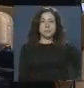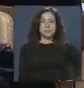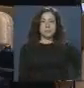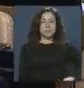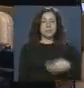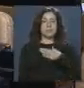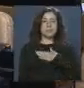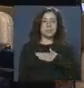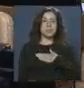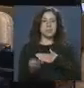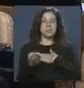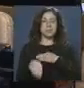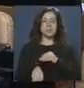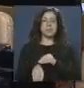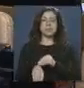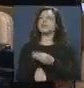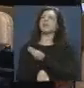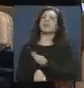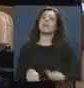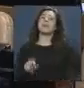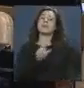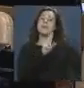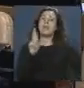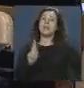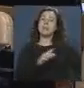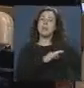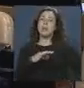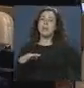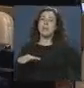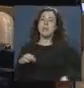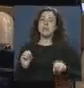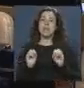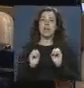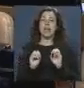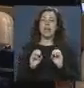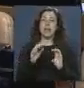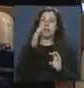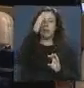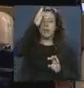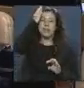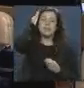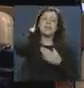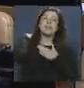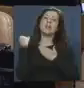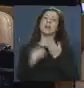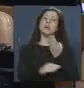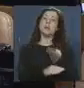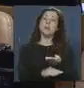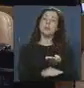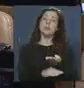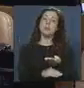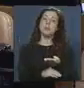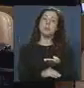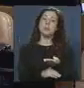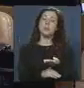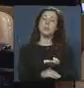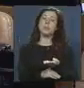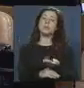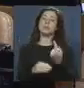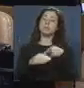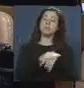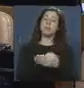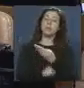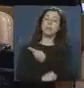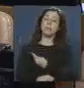Primero quiero pedir oficiar a la Presidenta de la República y a la Ministra de Educación. Quiero pedir la intervención tanto de la